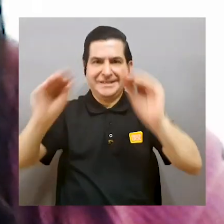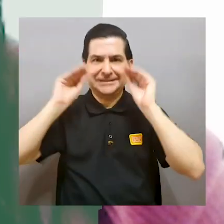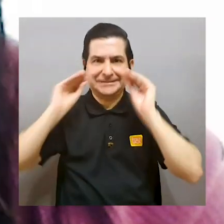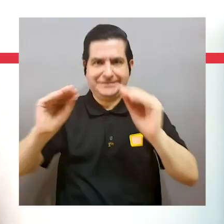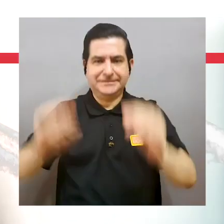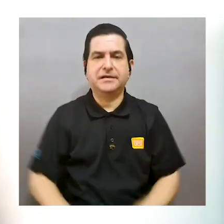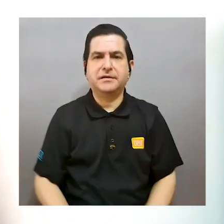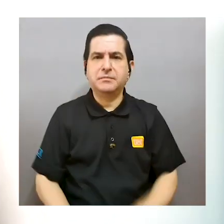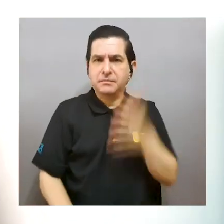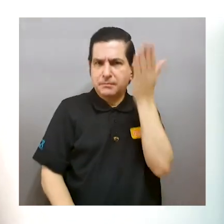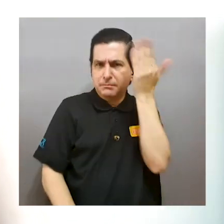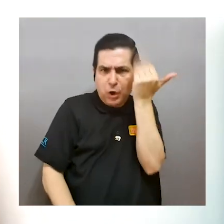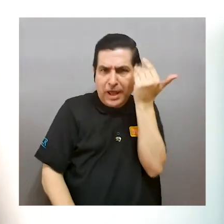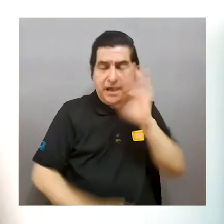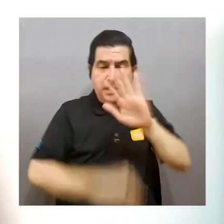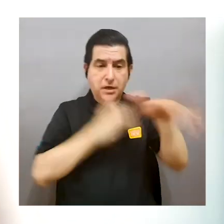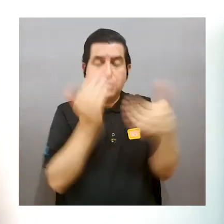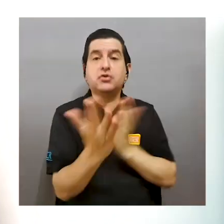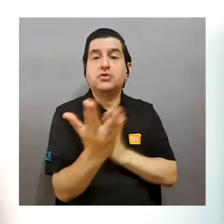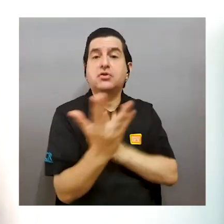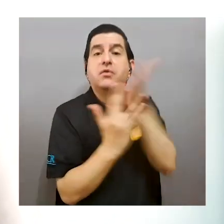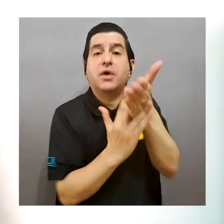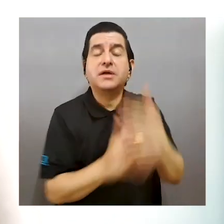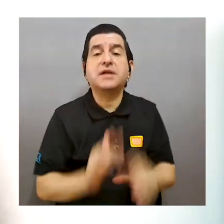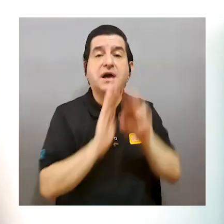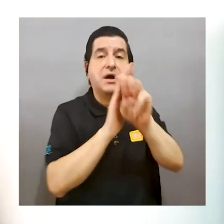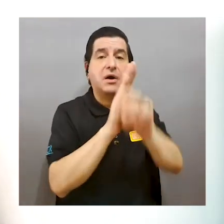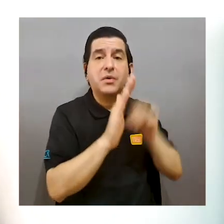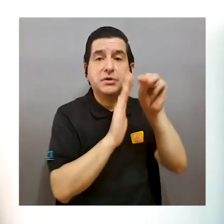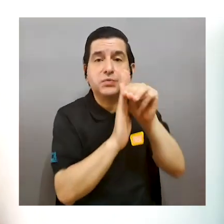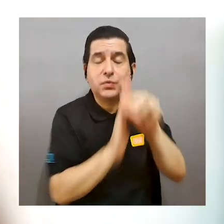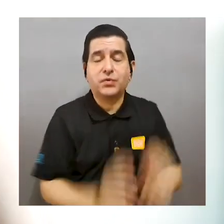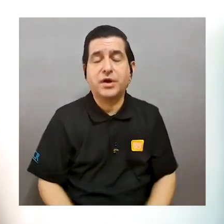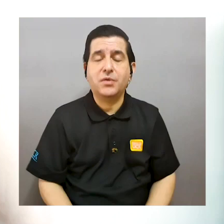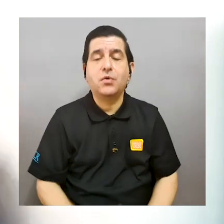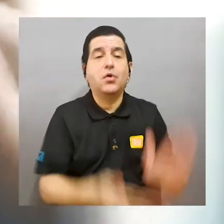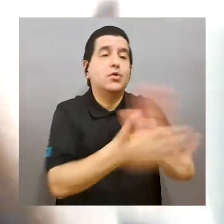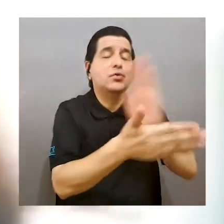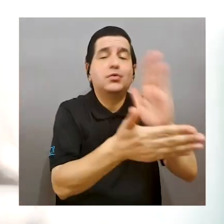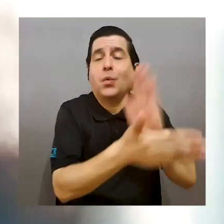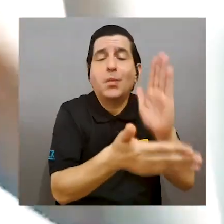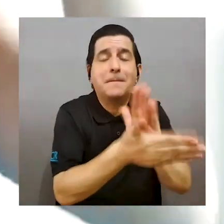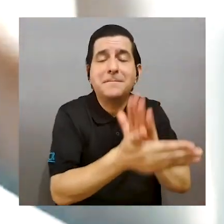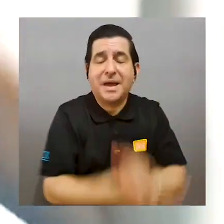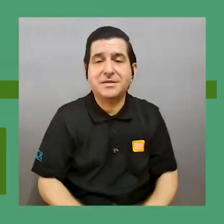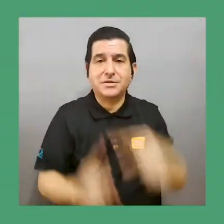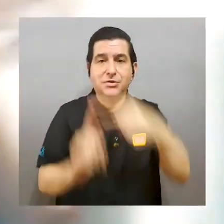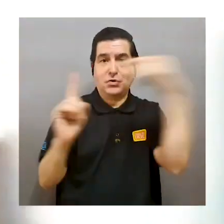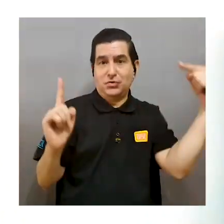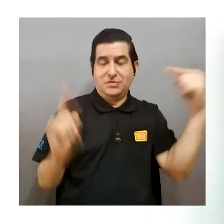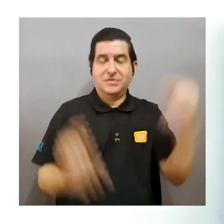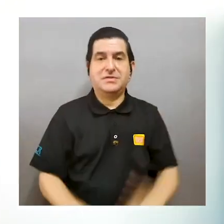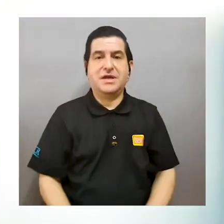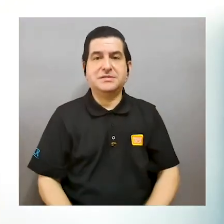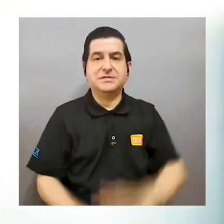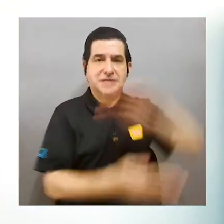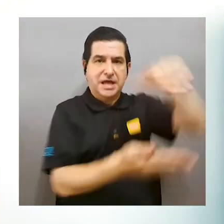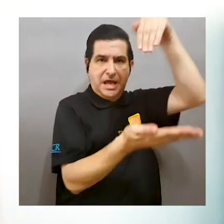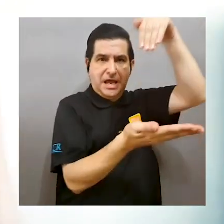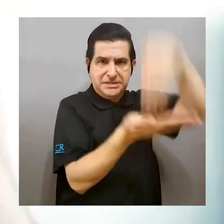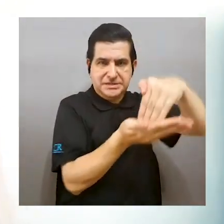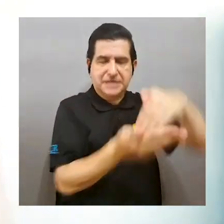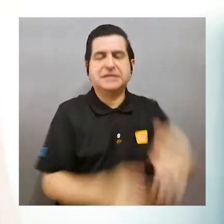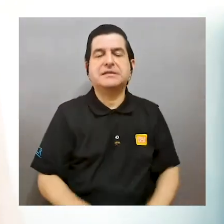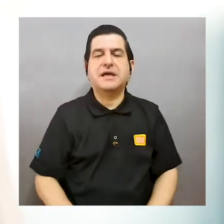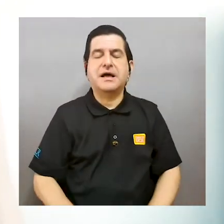la enseñanza. ¿Por qué? Porque todo es a través de currícula, digamos, de circulares que van desde el lado